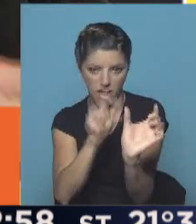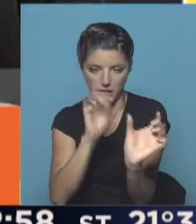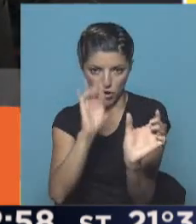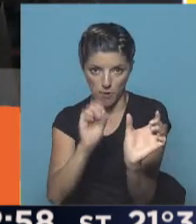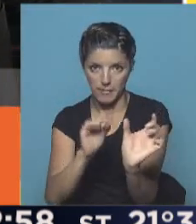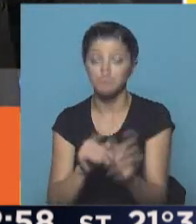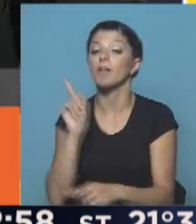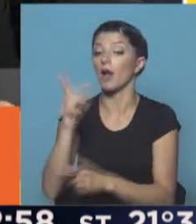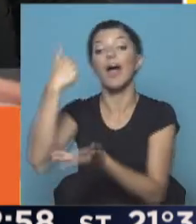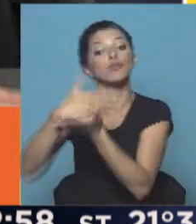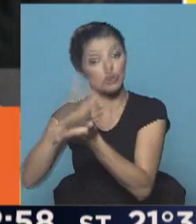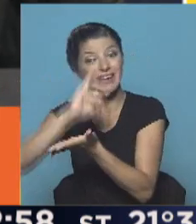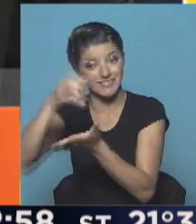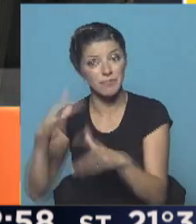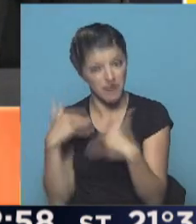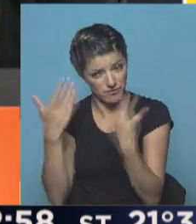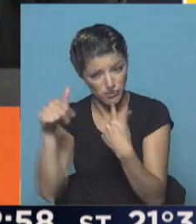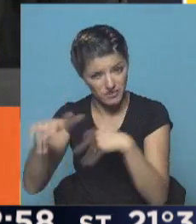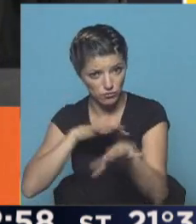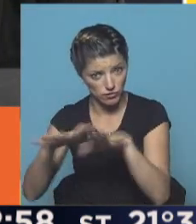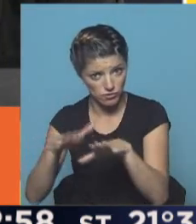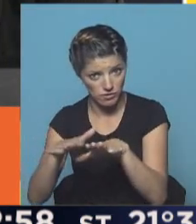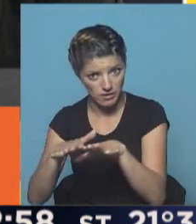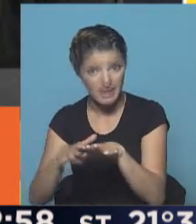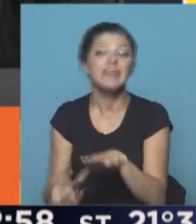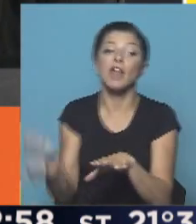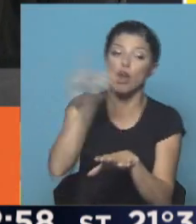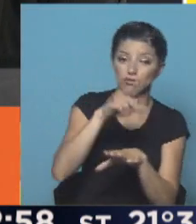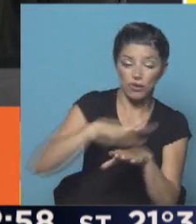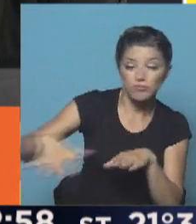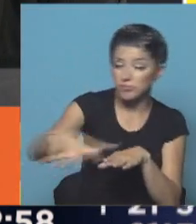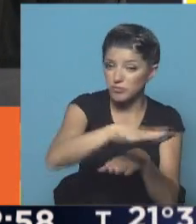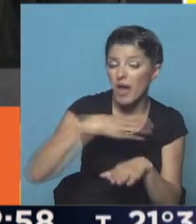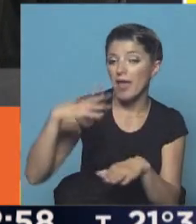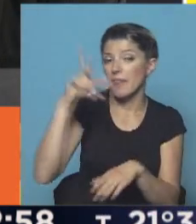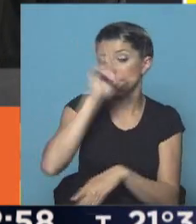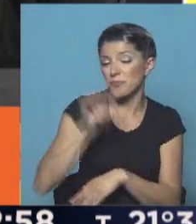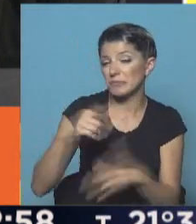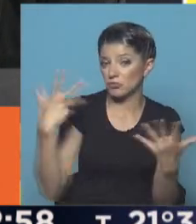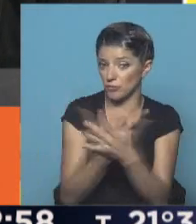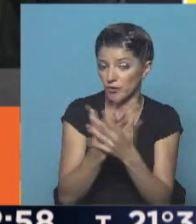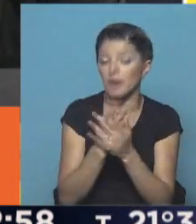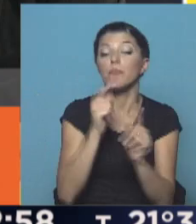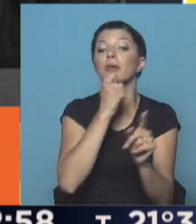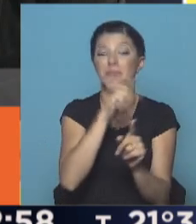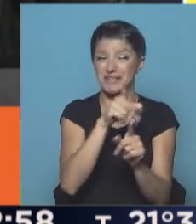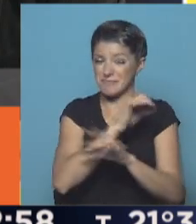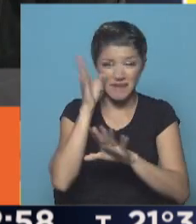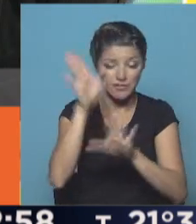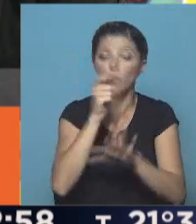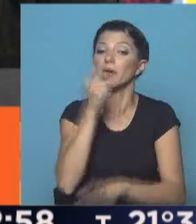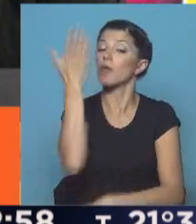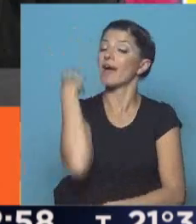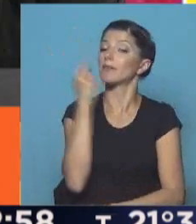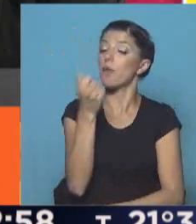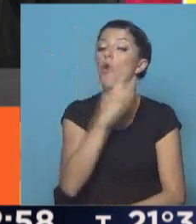proceso a un costo muy alto para el resto del país. Y el costo es tan alto que la Universidad Católica Andrés Bello, en un informe recientemente